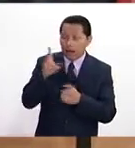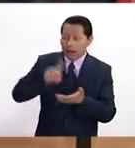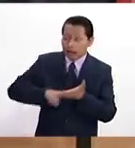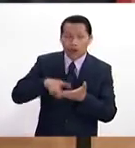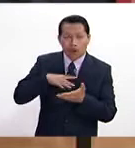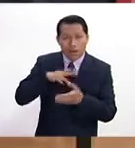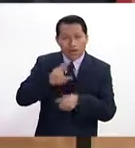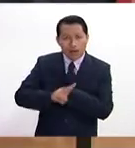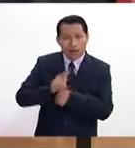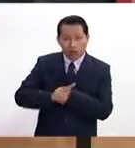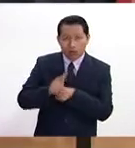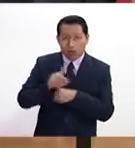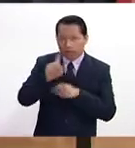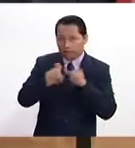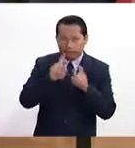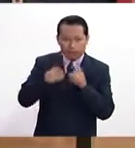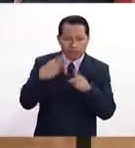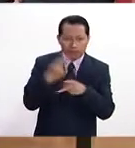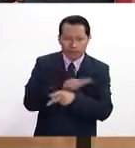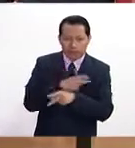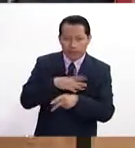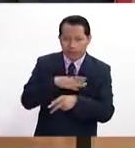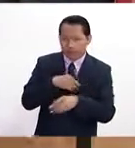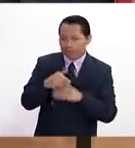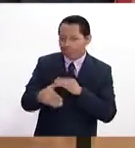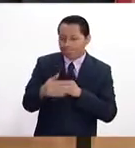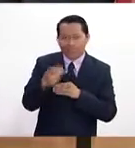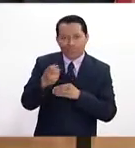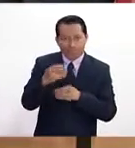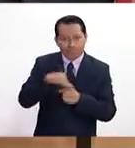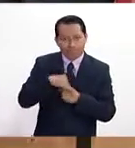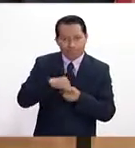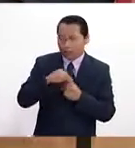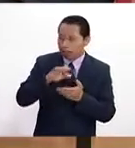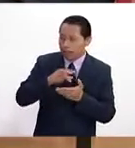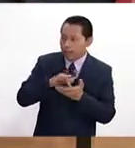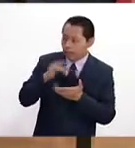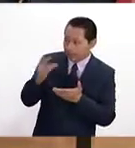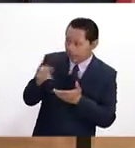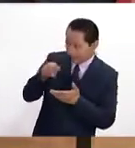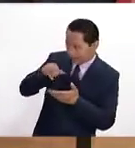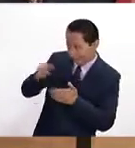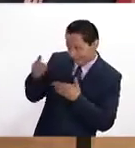Venezuela, con mucha incertidumbre, por supuesto, lo que va a pasar en esta votación. Gracias, Inés, por